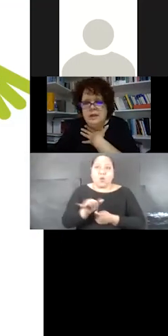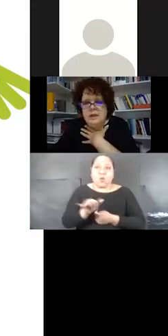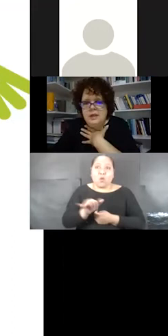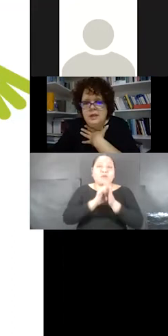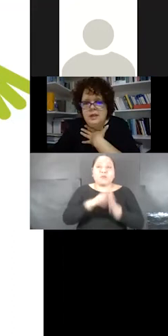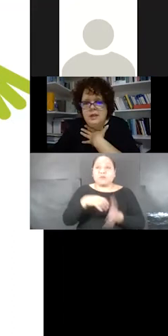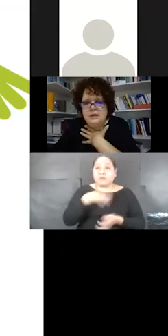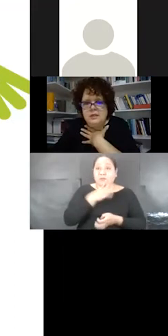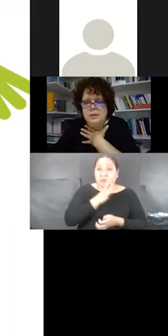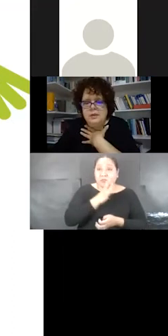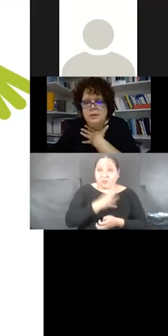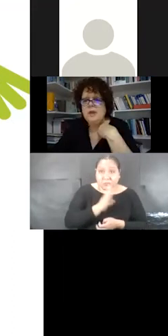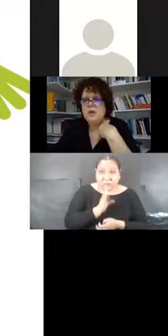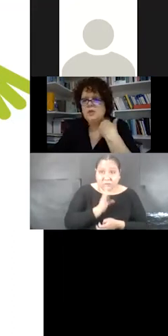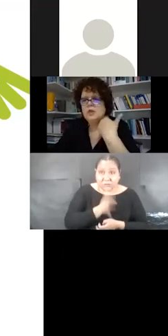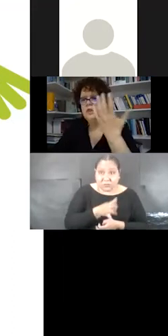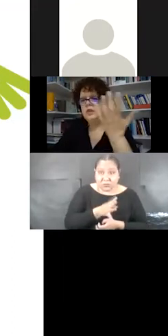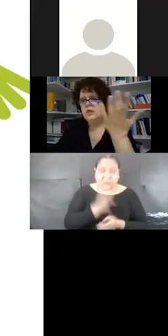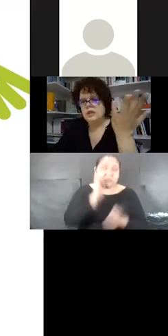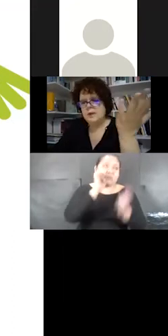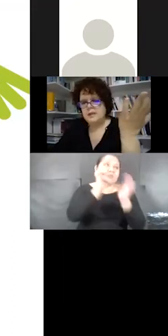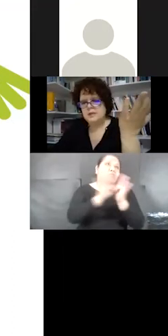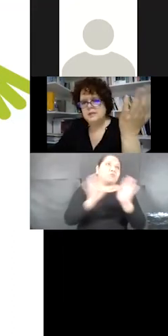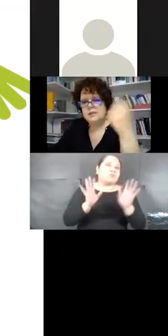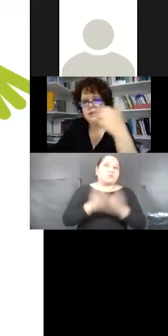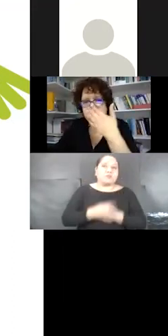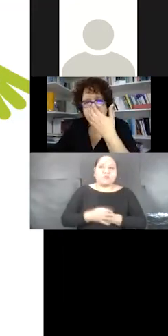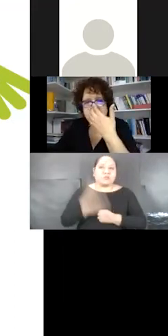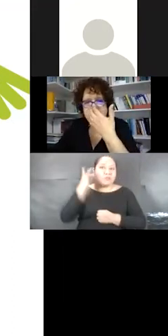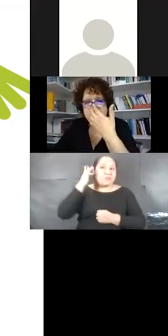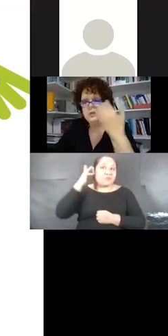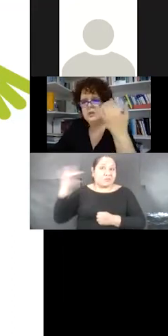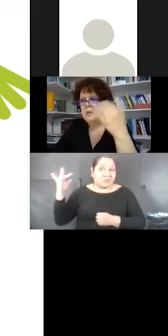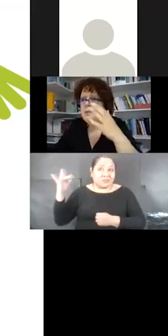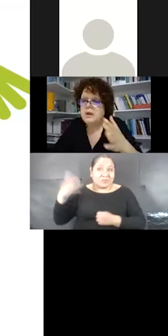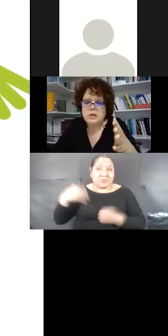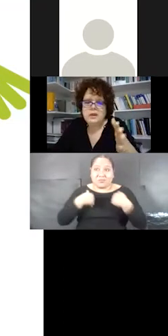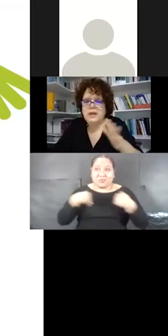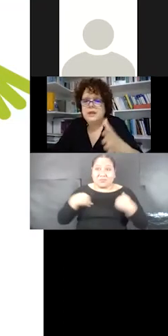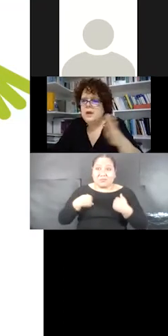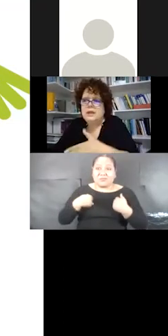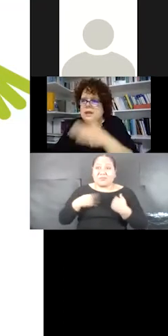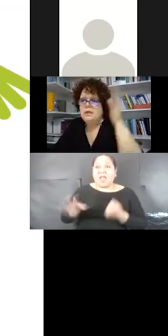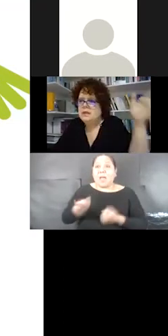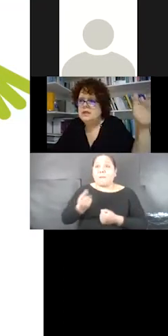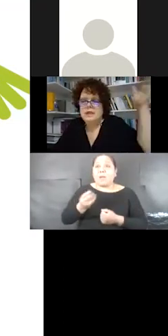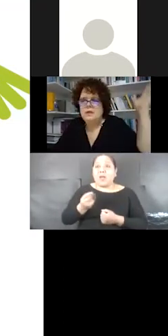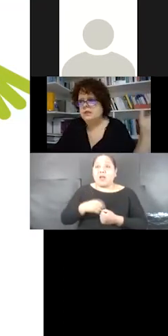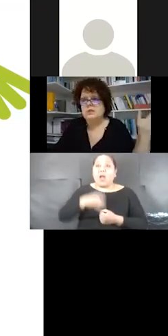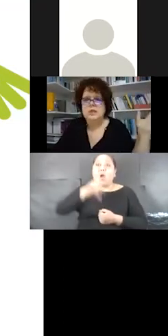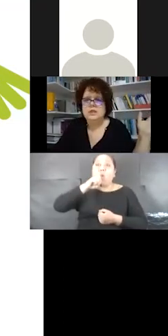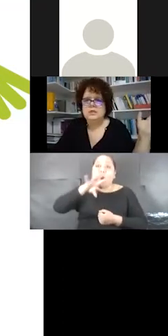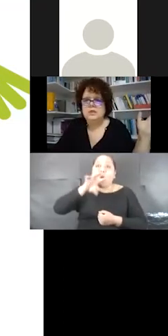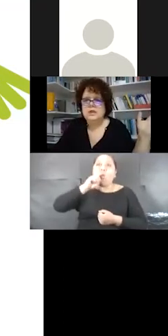orales, ¿no? Por ejemplo, con los sonidos de los animales, ¿no? Eso, el perro ladra igual aquí o en la China o en